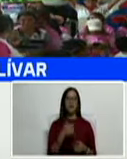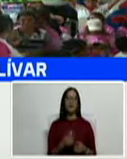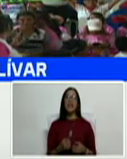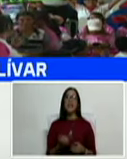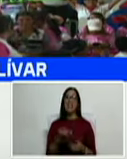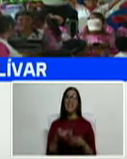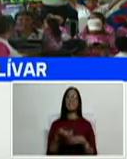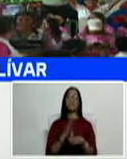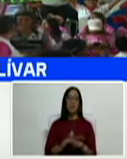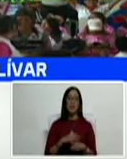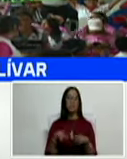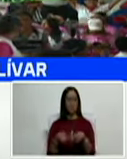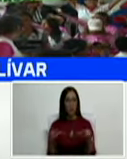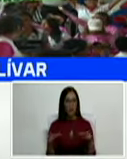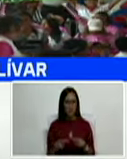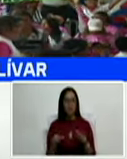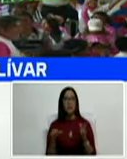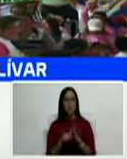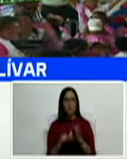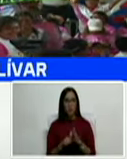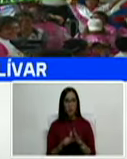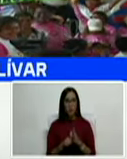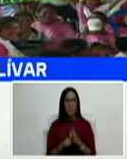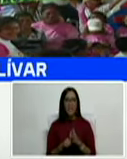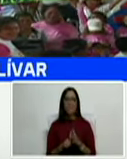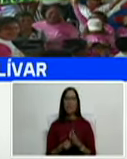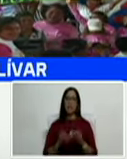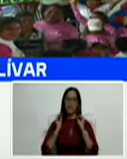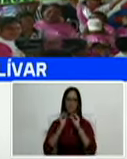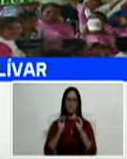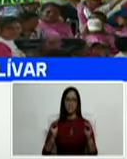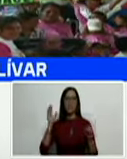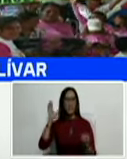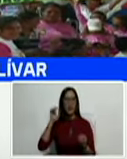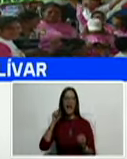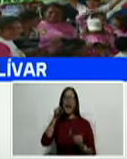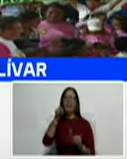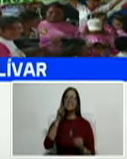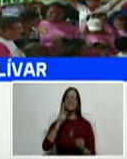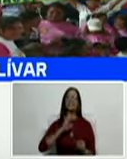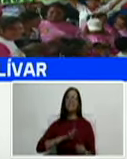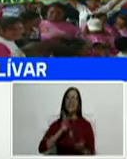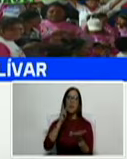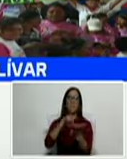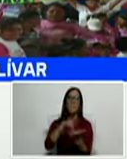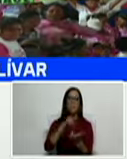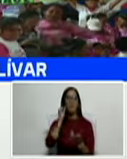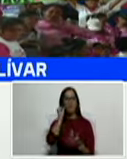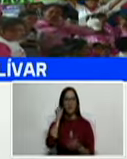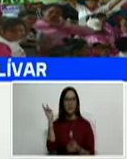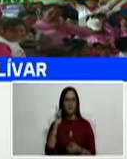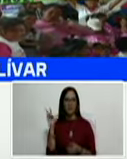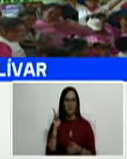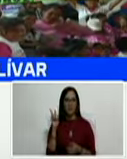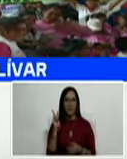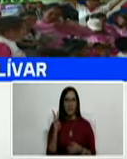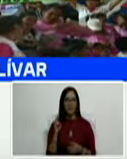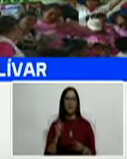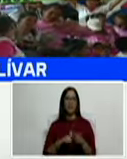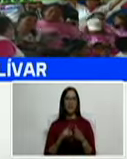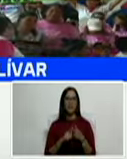peores circunstancias, donde el clarín de la patria llama, ahí está la mujer venezolana. Así que